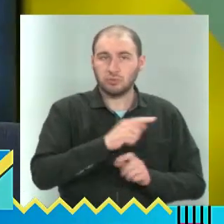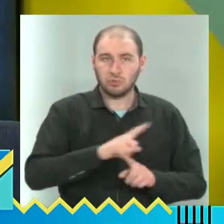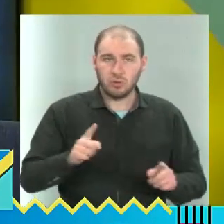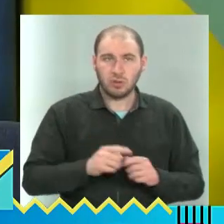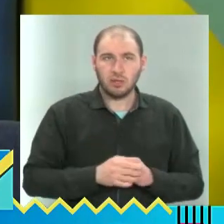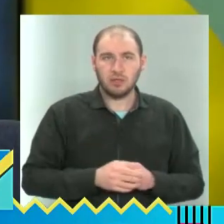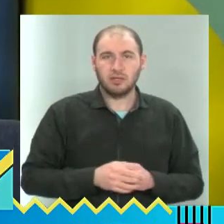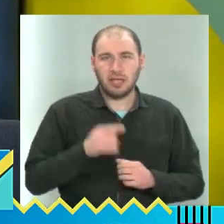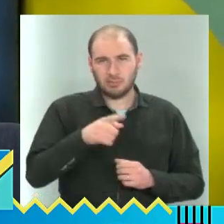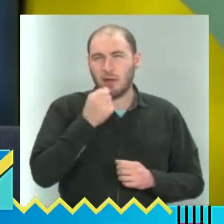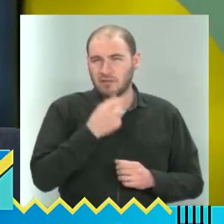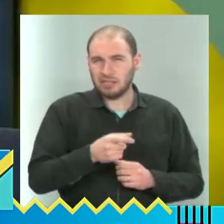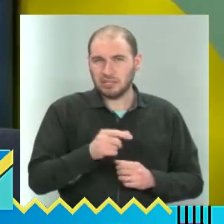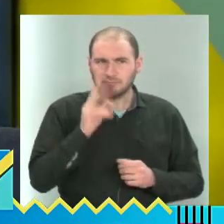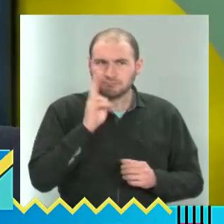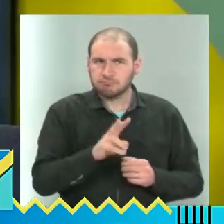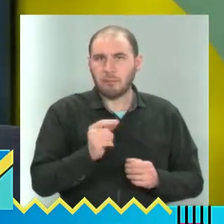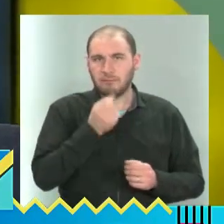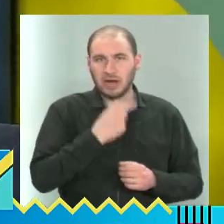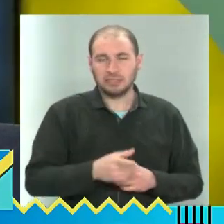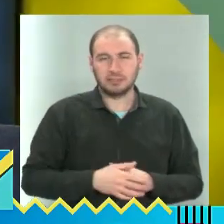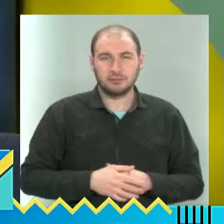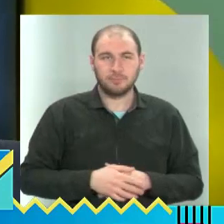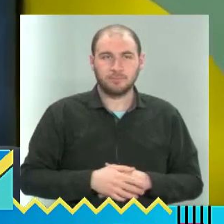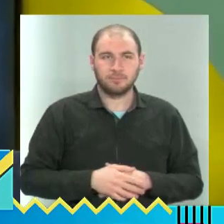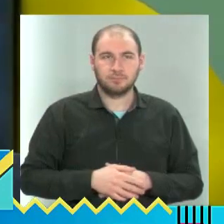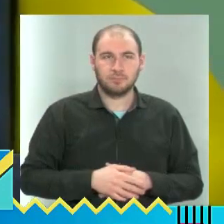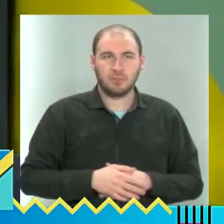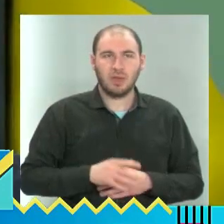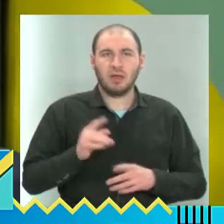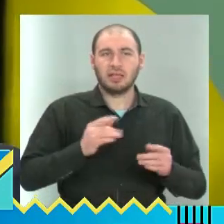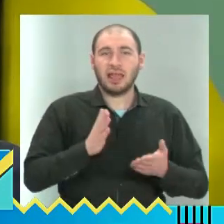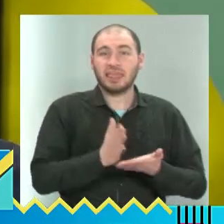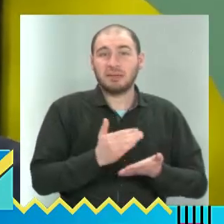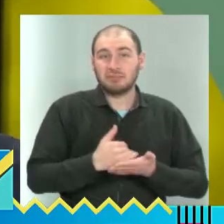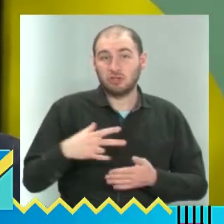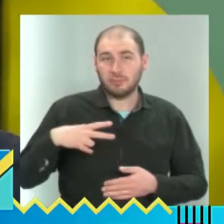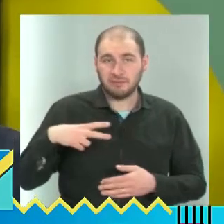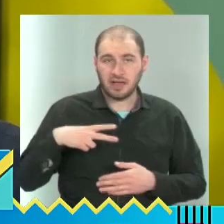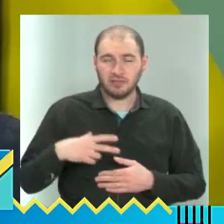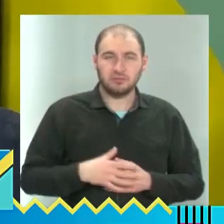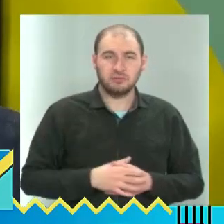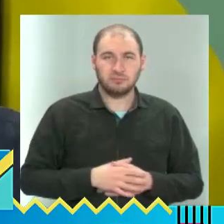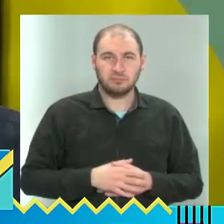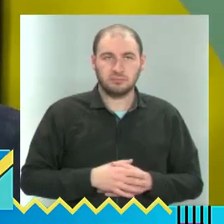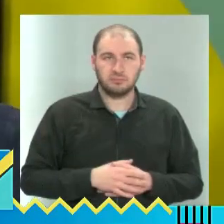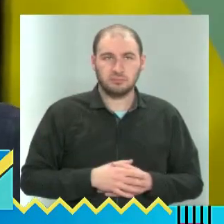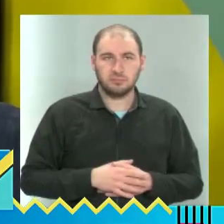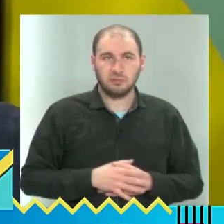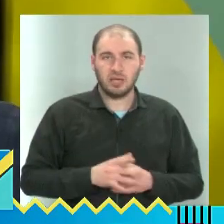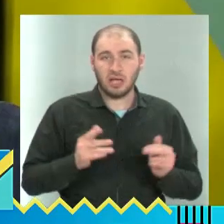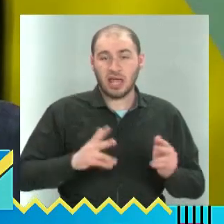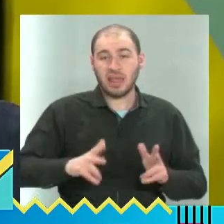mucho más fácil de visualizar, sino por ahí departamentos privados que están en